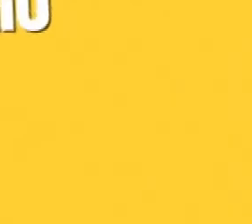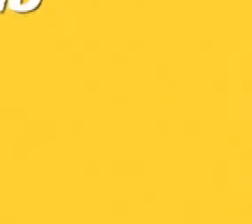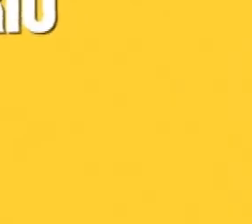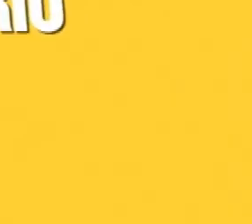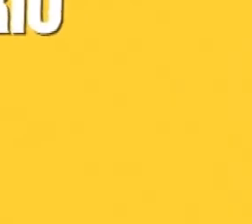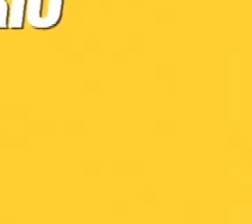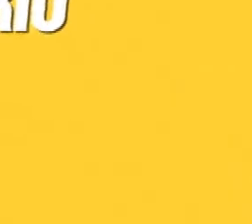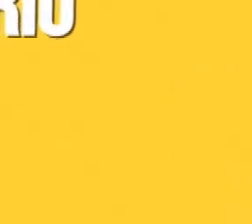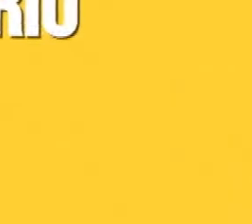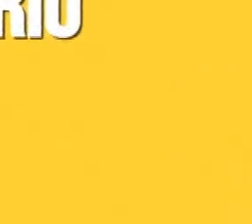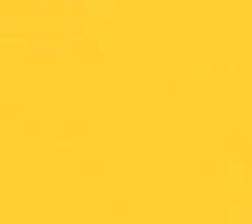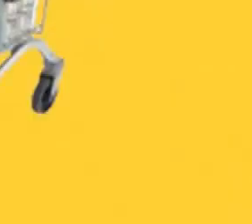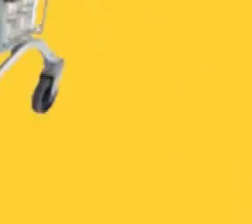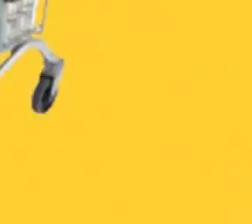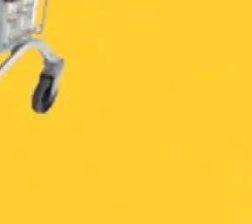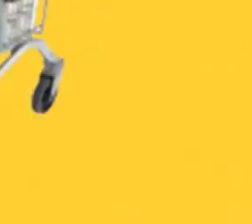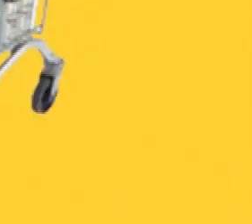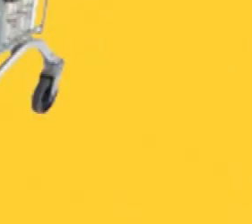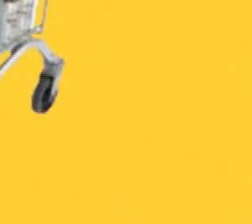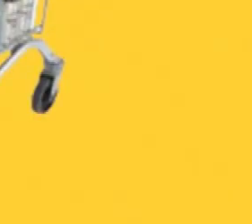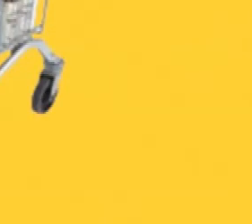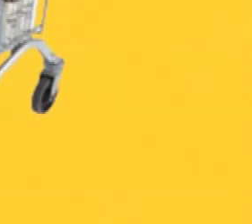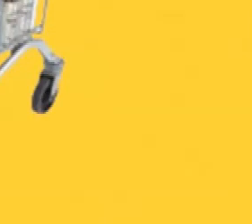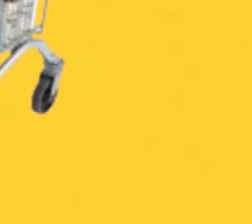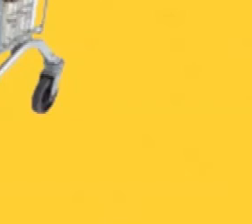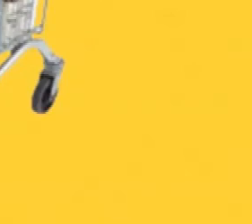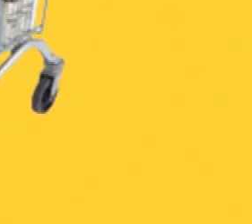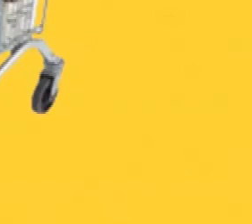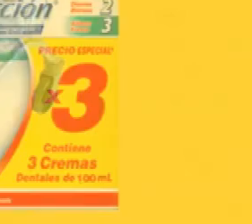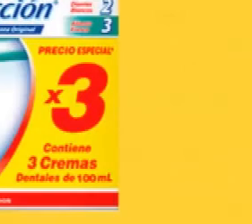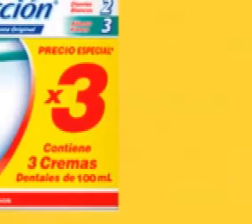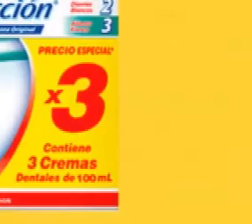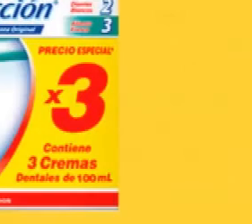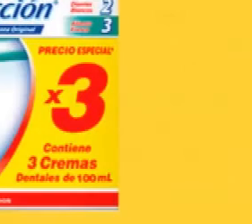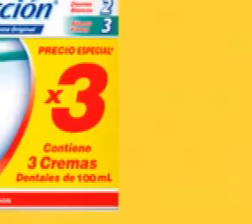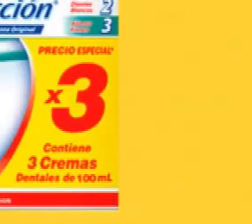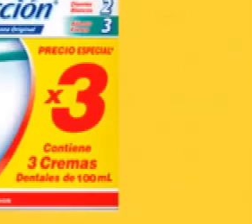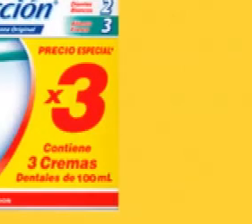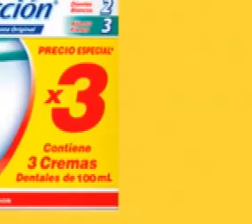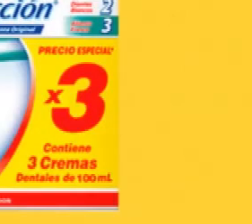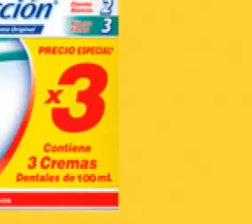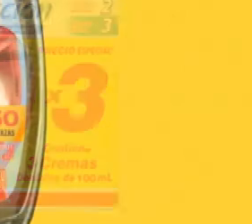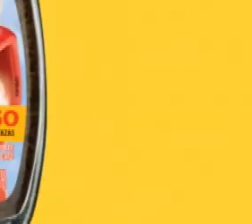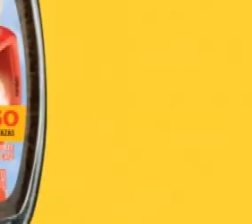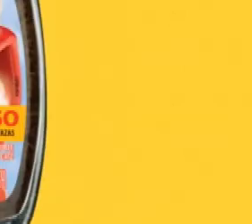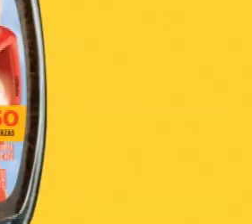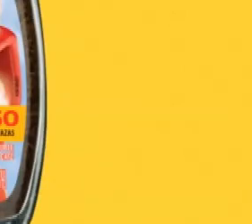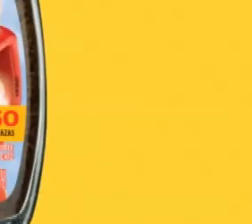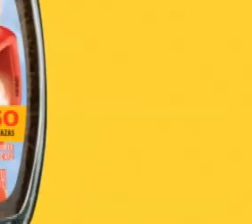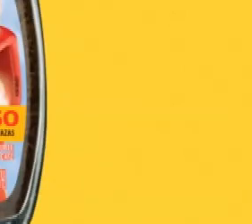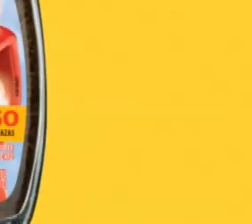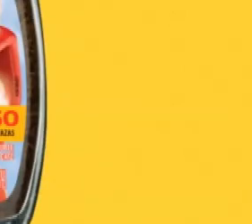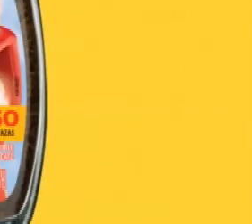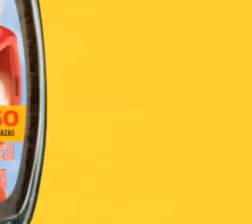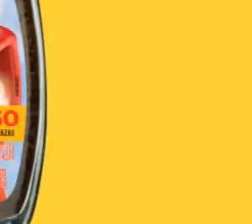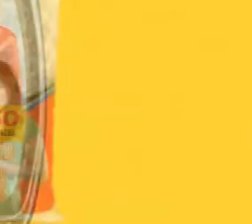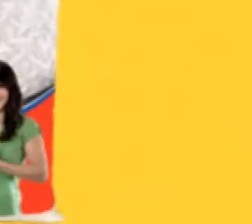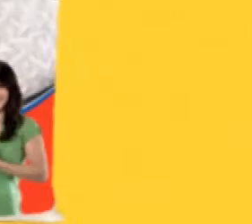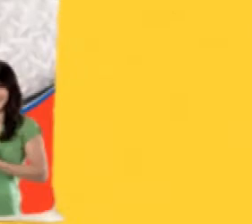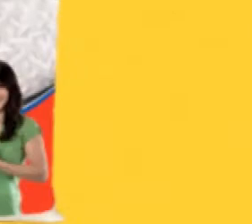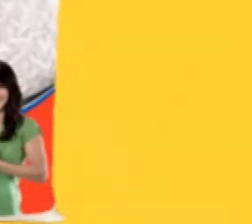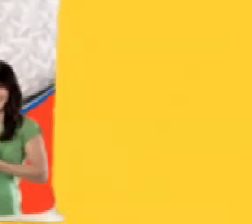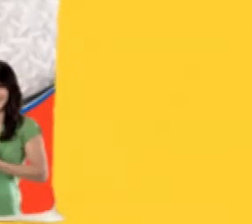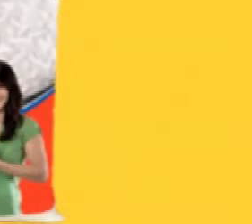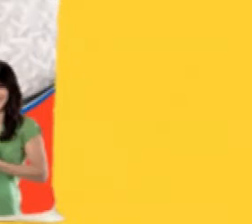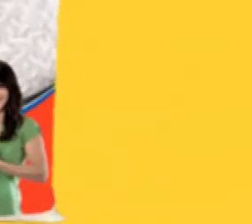Estamos de aniversario en La Quinta, por Mercado Familiar mayor a 100 mil pesos, que incluya un tripack de crema dental Colgate y un Nescafé de 85 gramos,